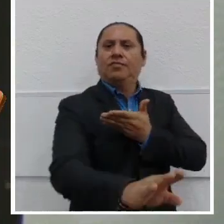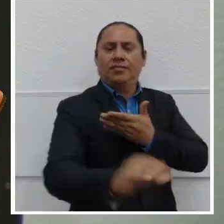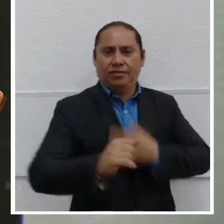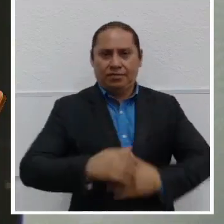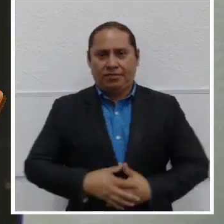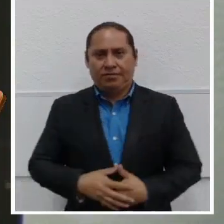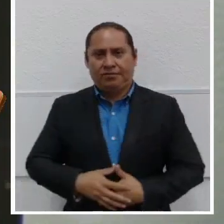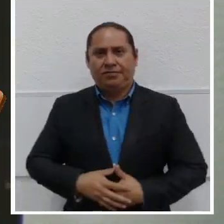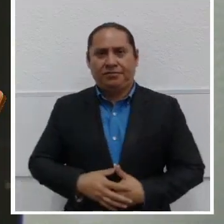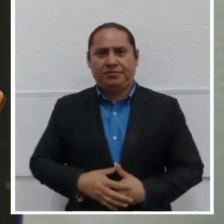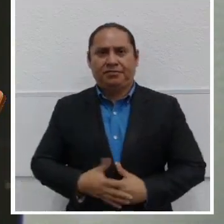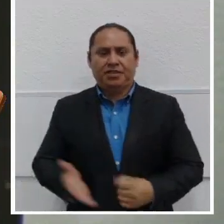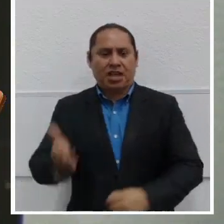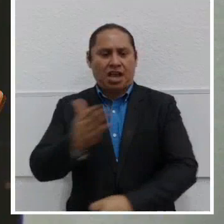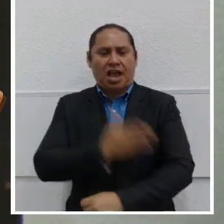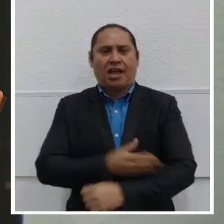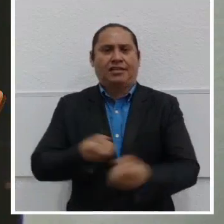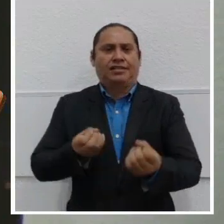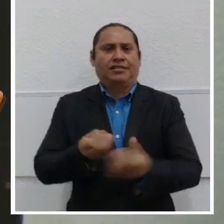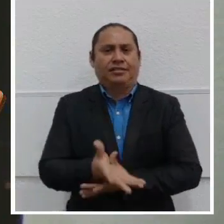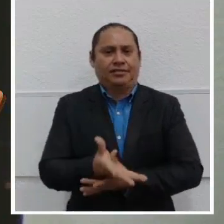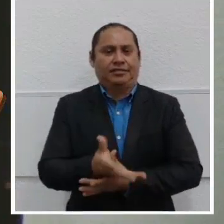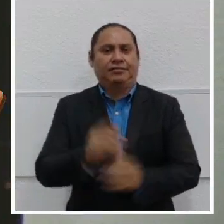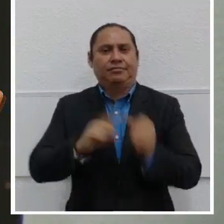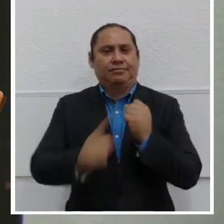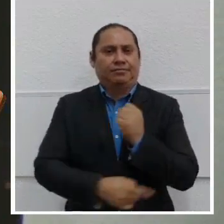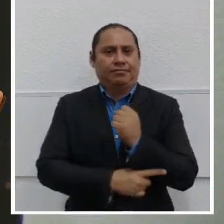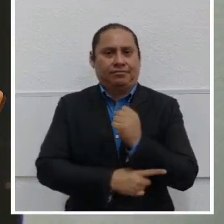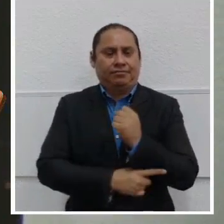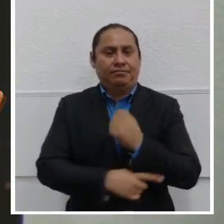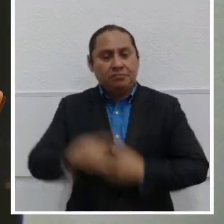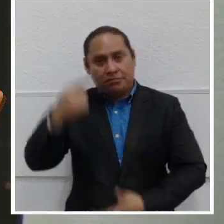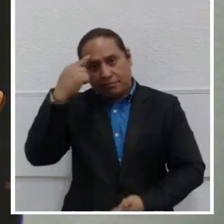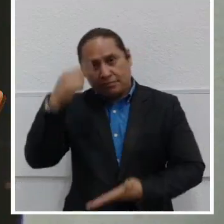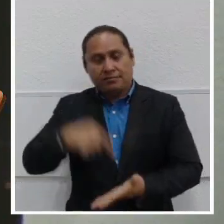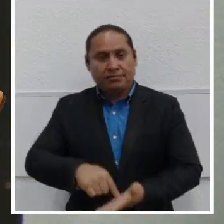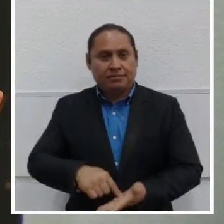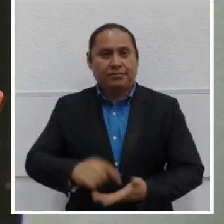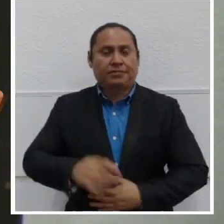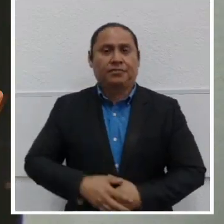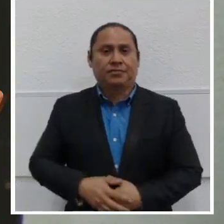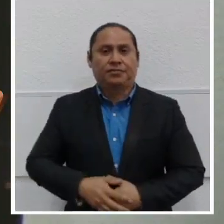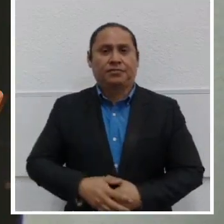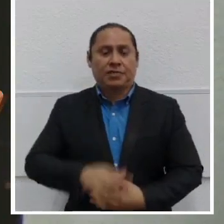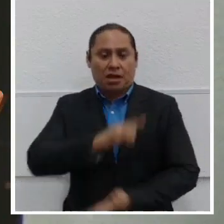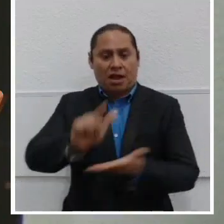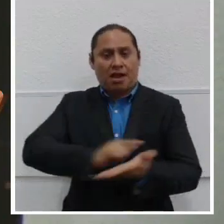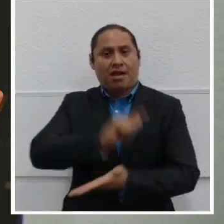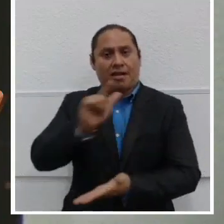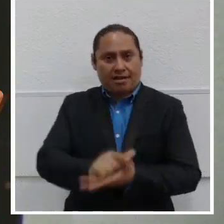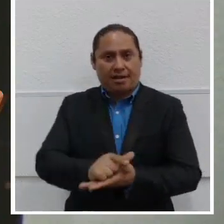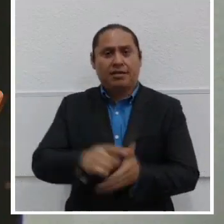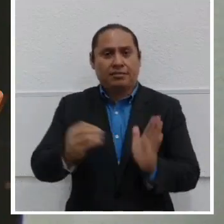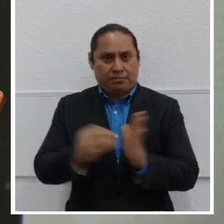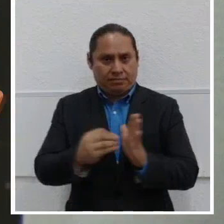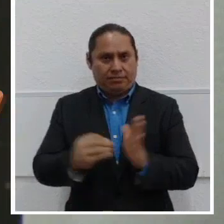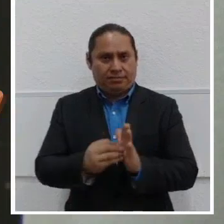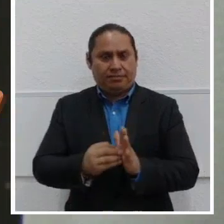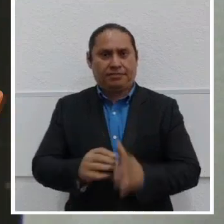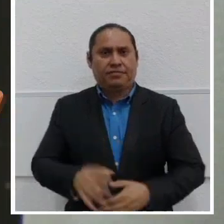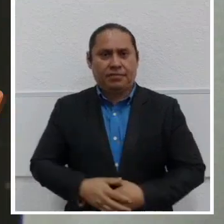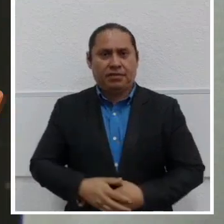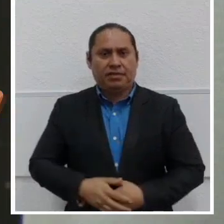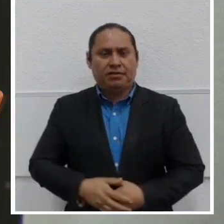decidimos antes de su Concepción por eso Considero que la legislación existente ya